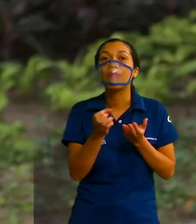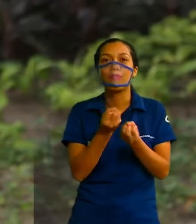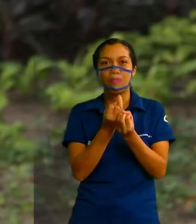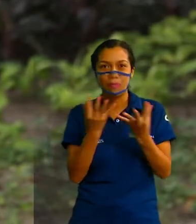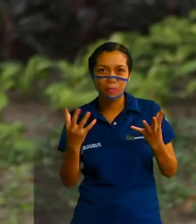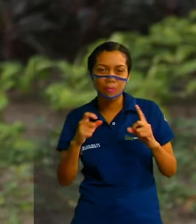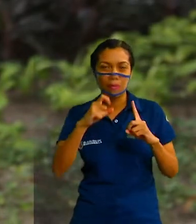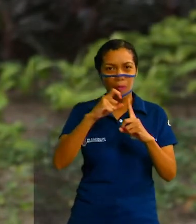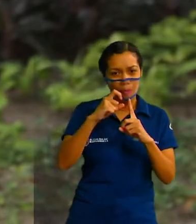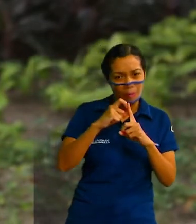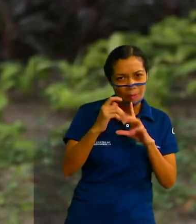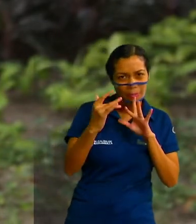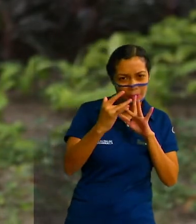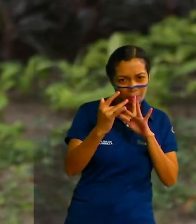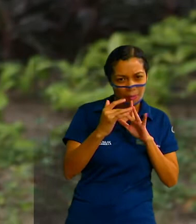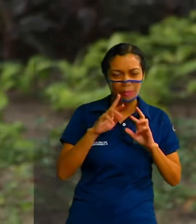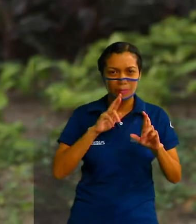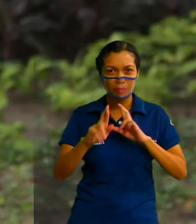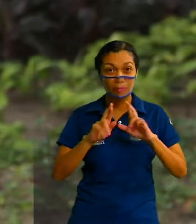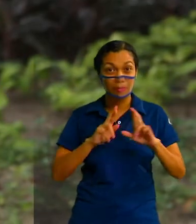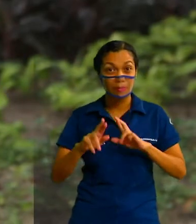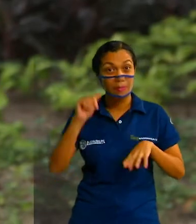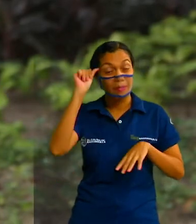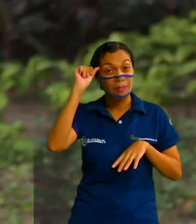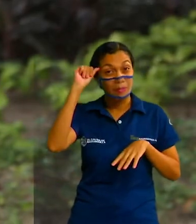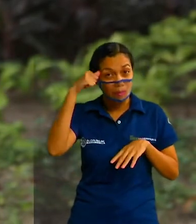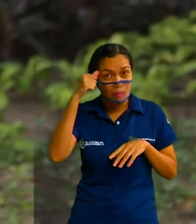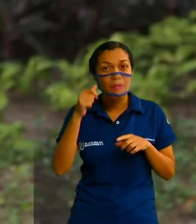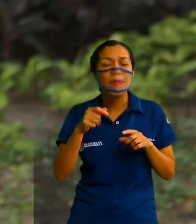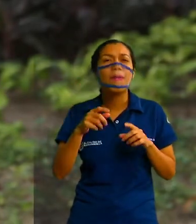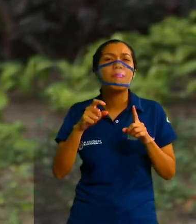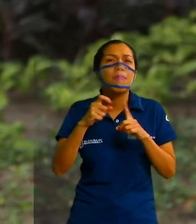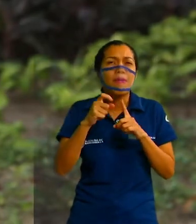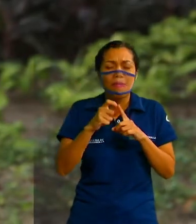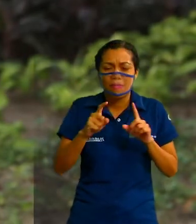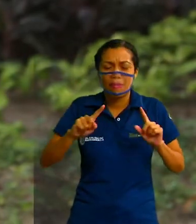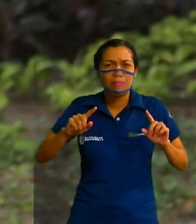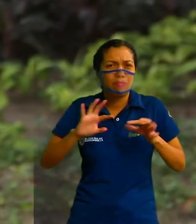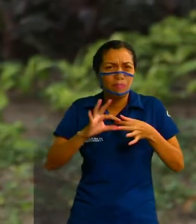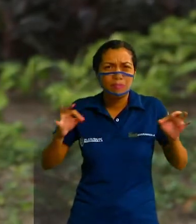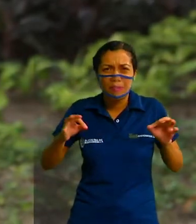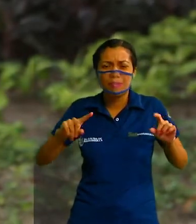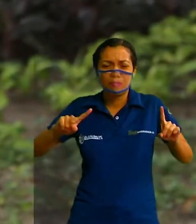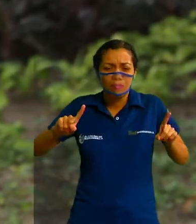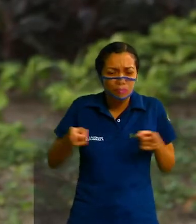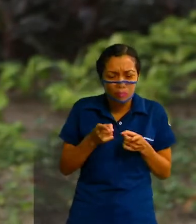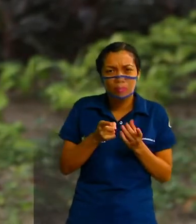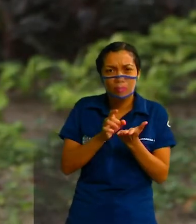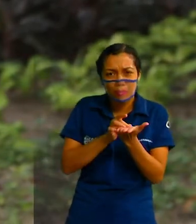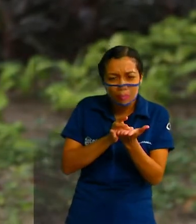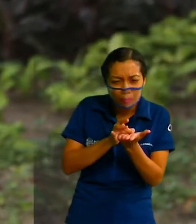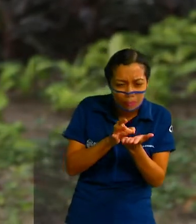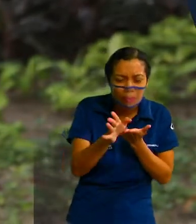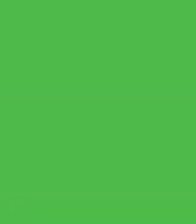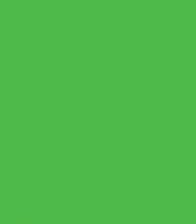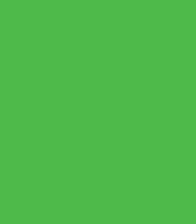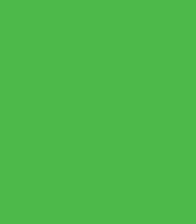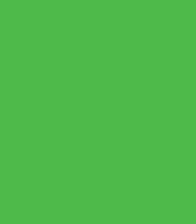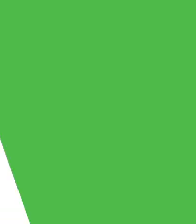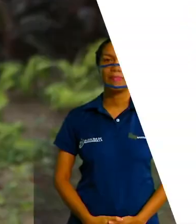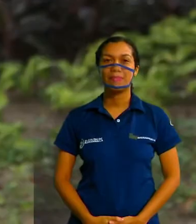que correspondan a la opción que deseas. Recuerda que también puedes usar frases claves desde las cuales podrá identificar tu